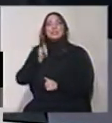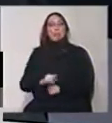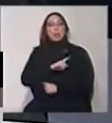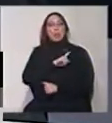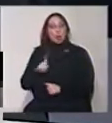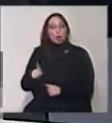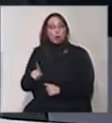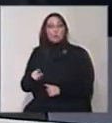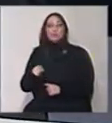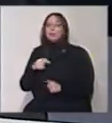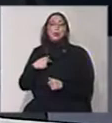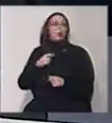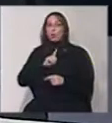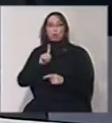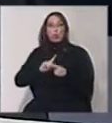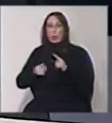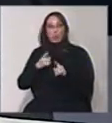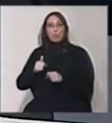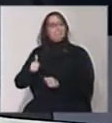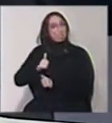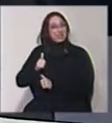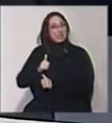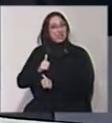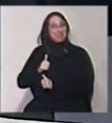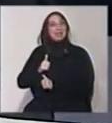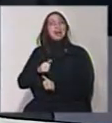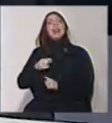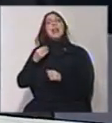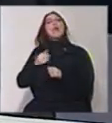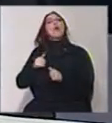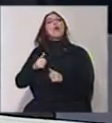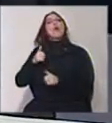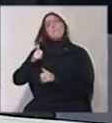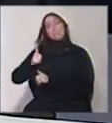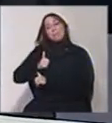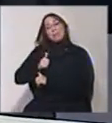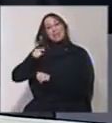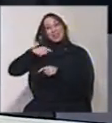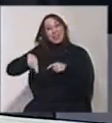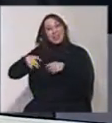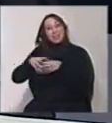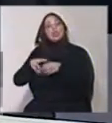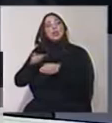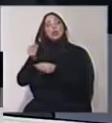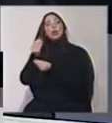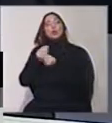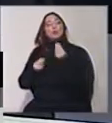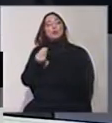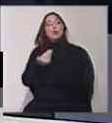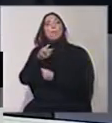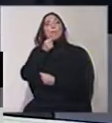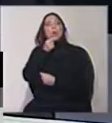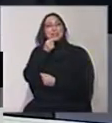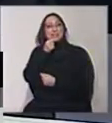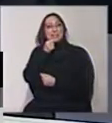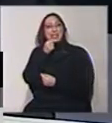esos términos, yo digo de ya, yo no estoy de acuerdo con la militarización, en términos de que las Fuerzas Armadas o los militares sustituyeran a la policía en